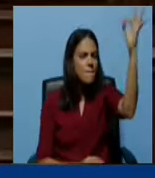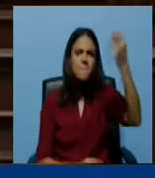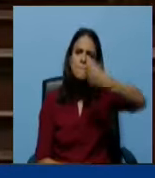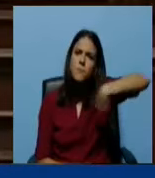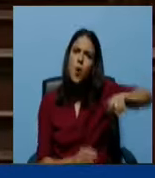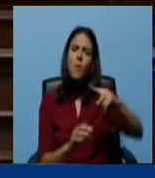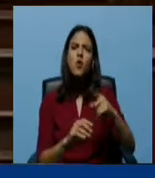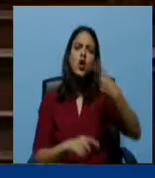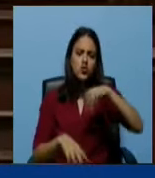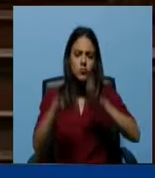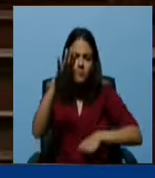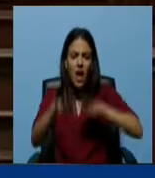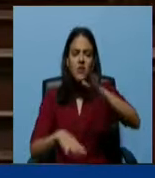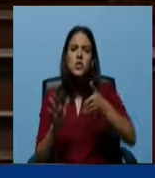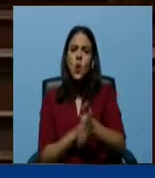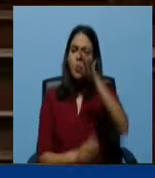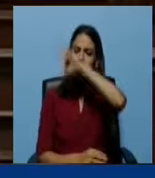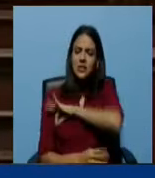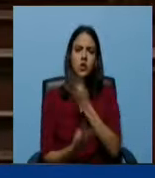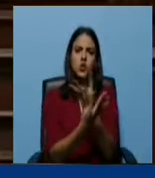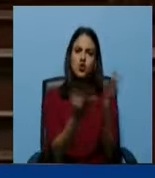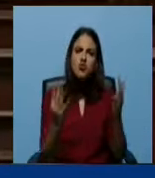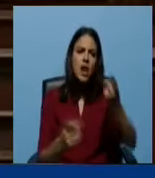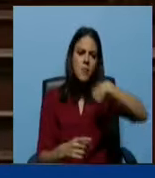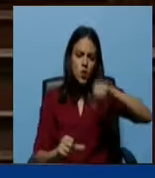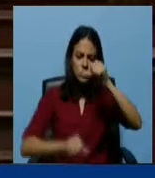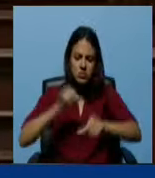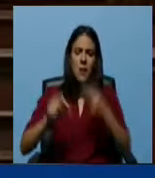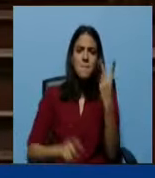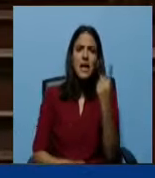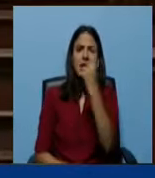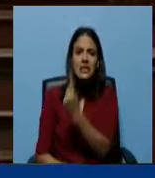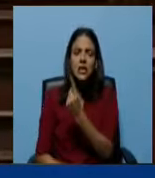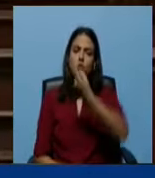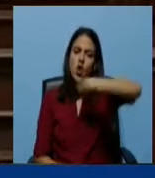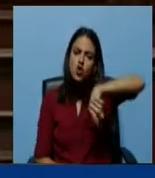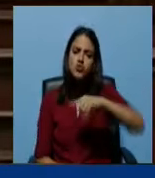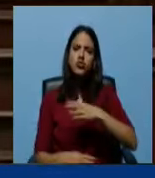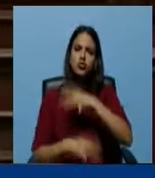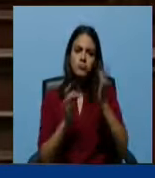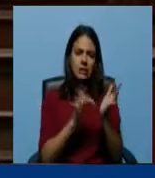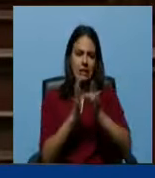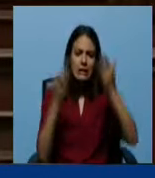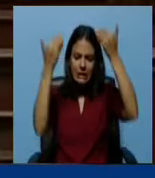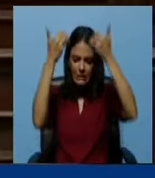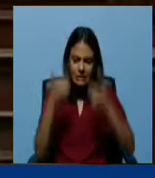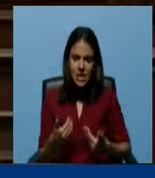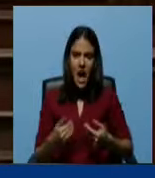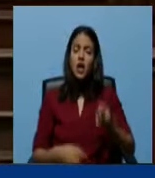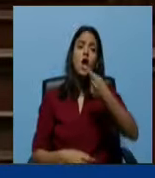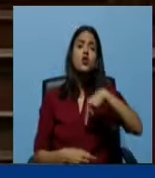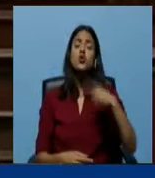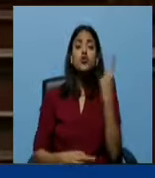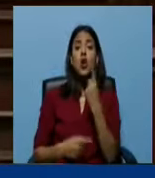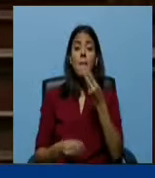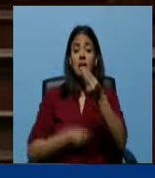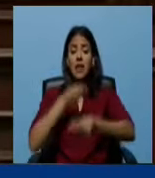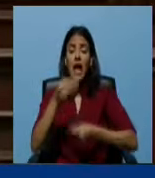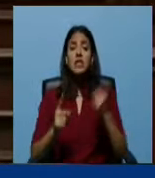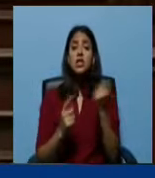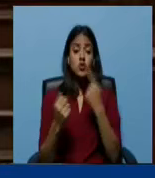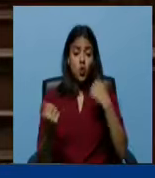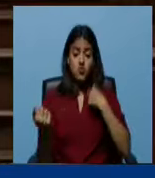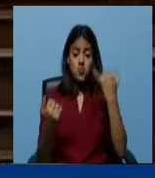hacia el socialismo nuestro del siglo XXI, indoamericano y cristiano. No hacerlo para autodestruirnos,